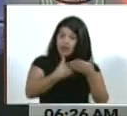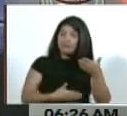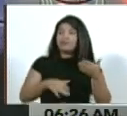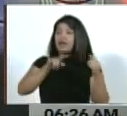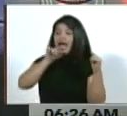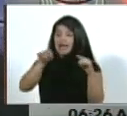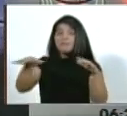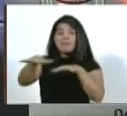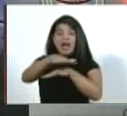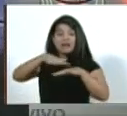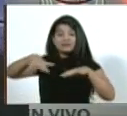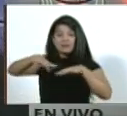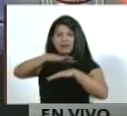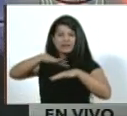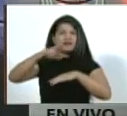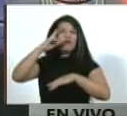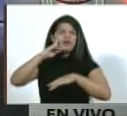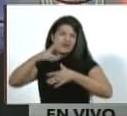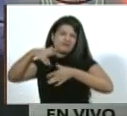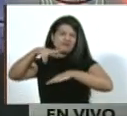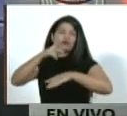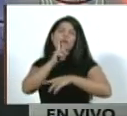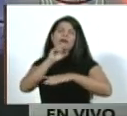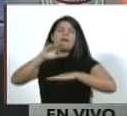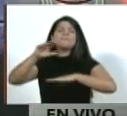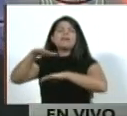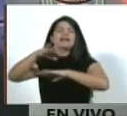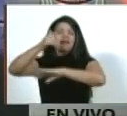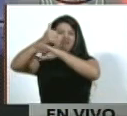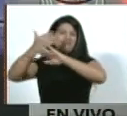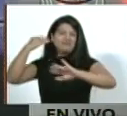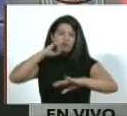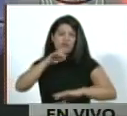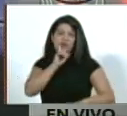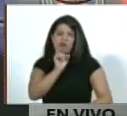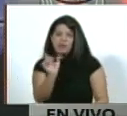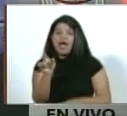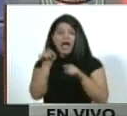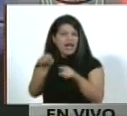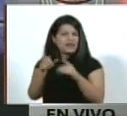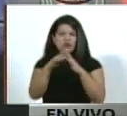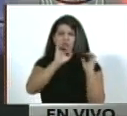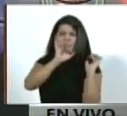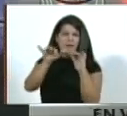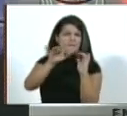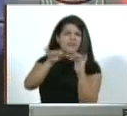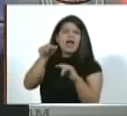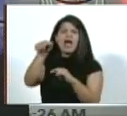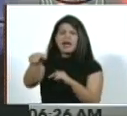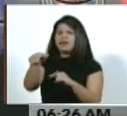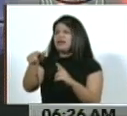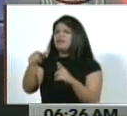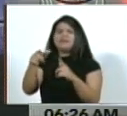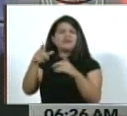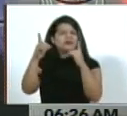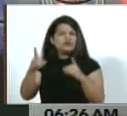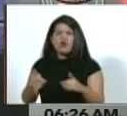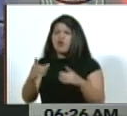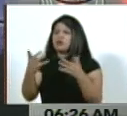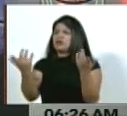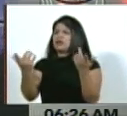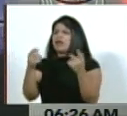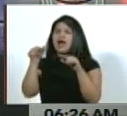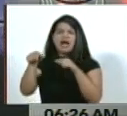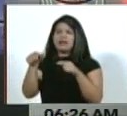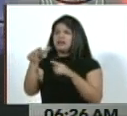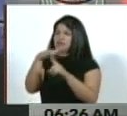Mayor, hoy Plaza Bolívar, donde todo ocurría, donde todo se decía, donde todo se